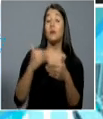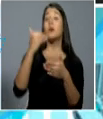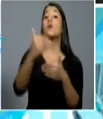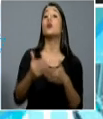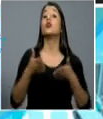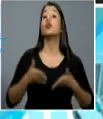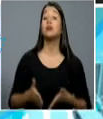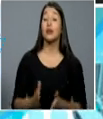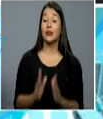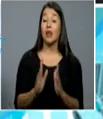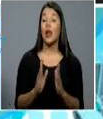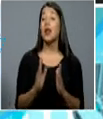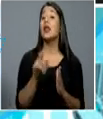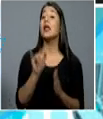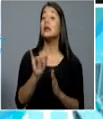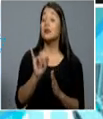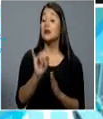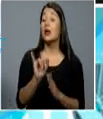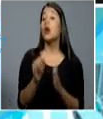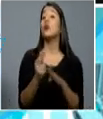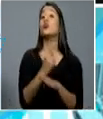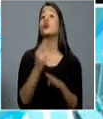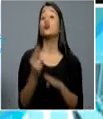que proviniendo del equipo,